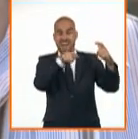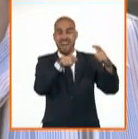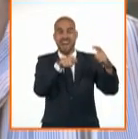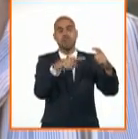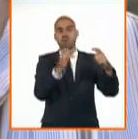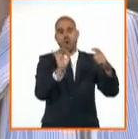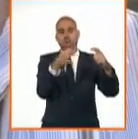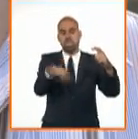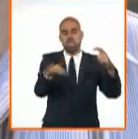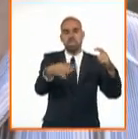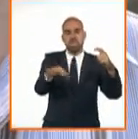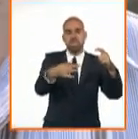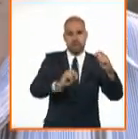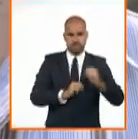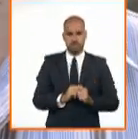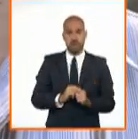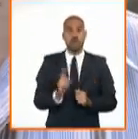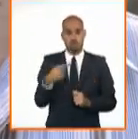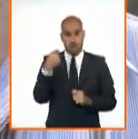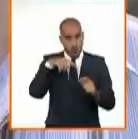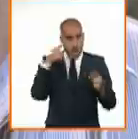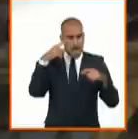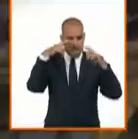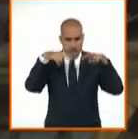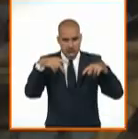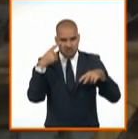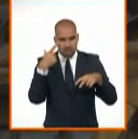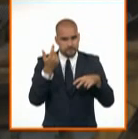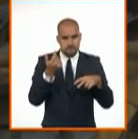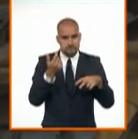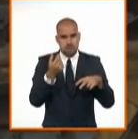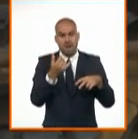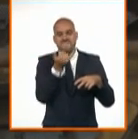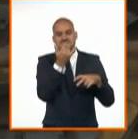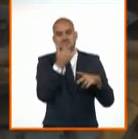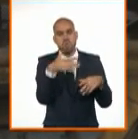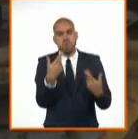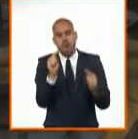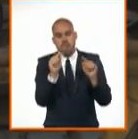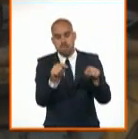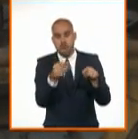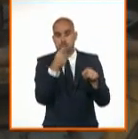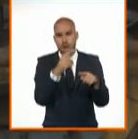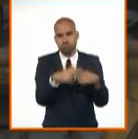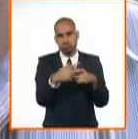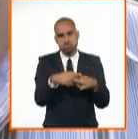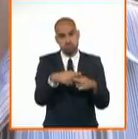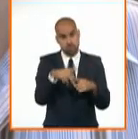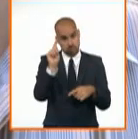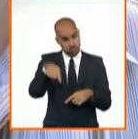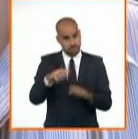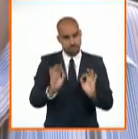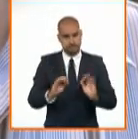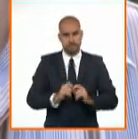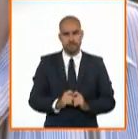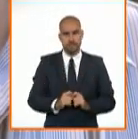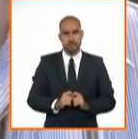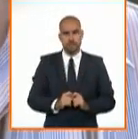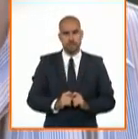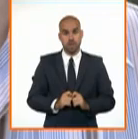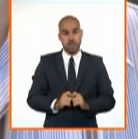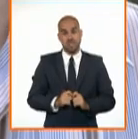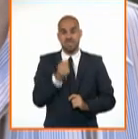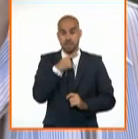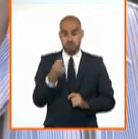la revisión para ver las posibles fallas y darle la solución bueno el adaptar a una unidad fuera de servicio si